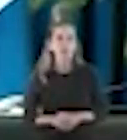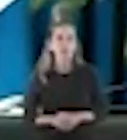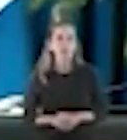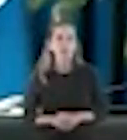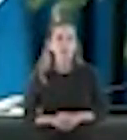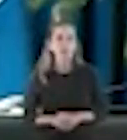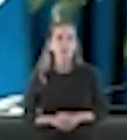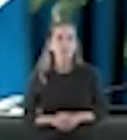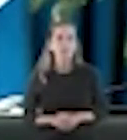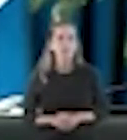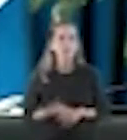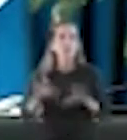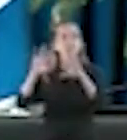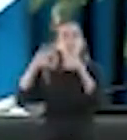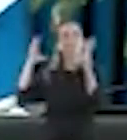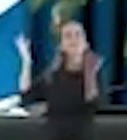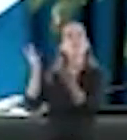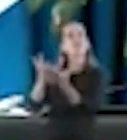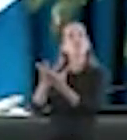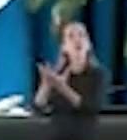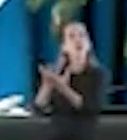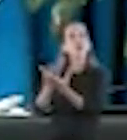El mundo ha tenido cambios.